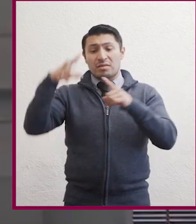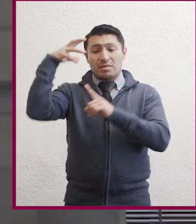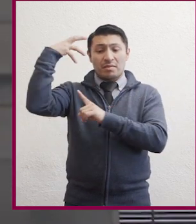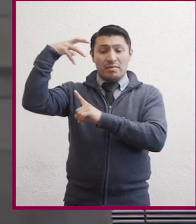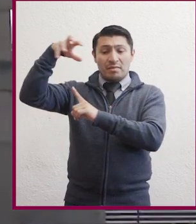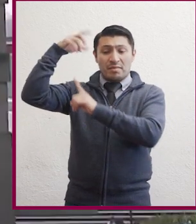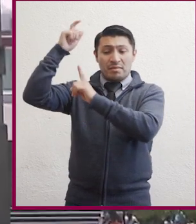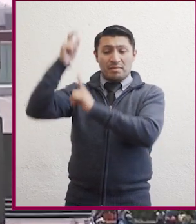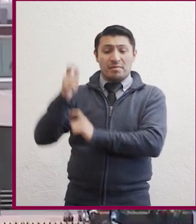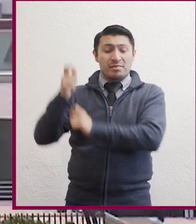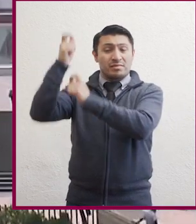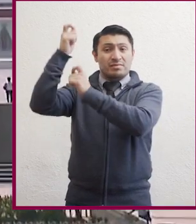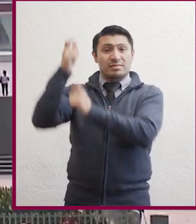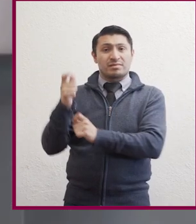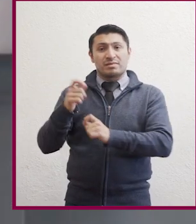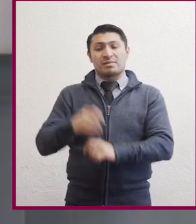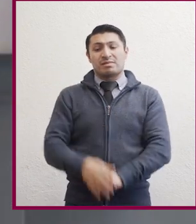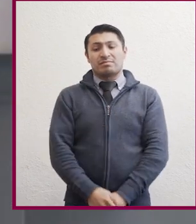de un carrillón.